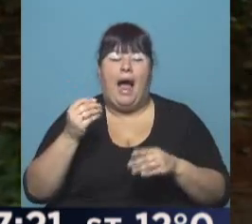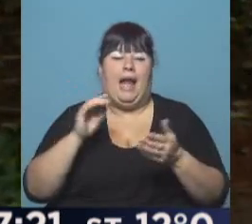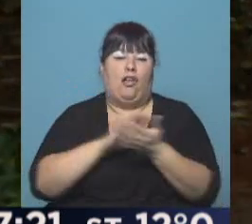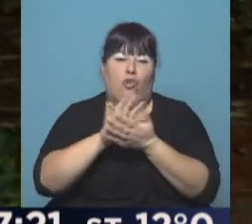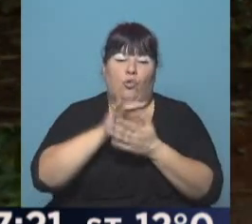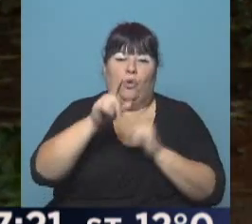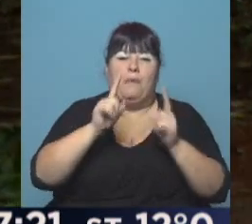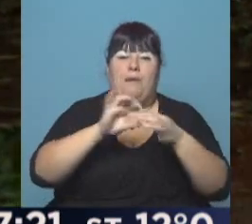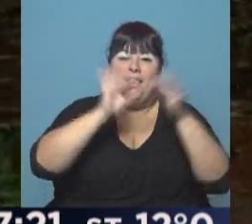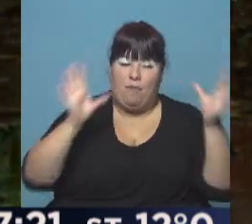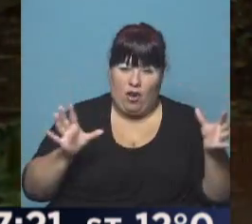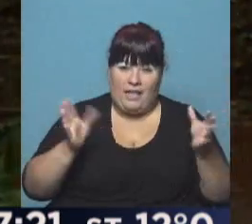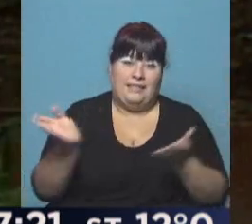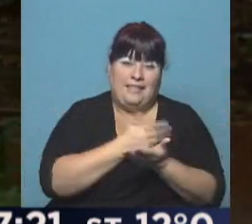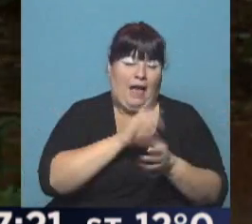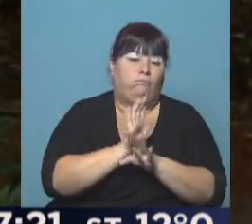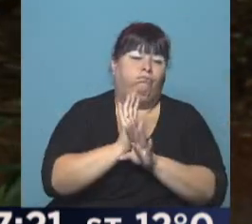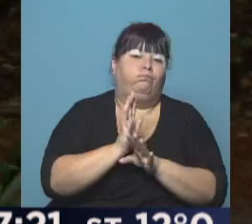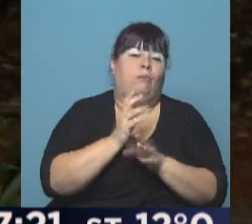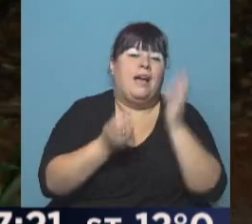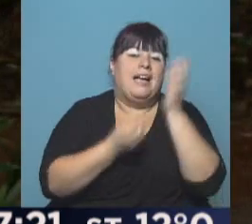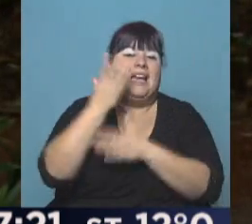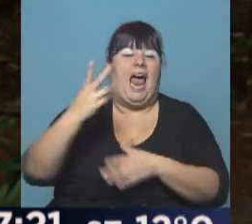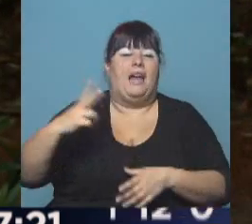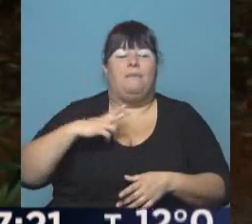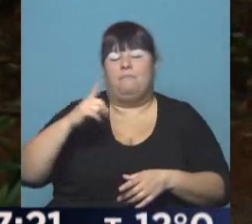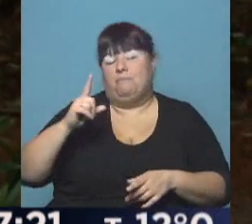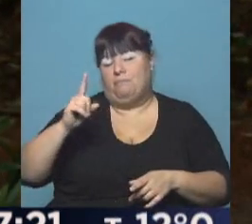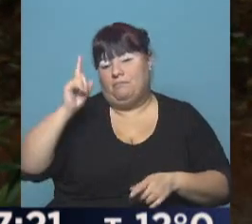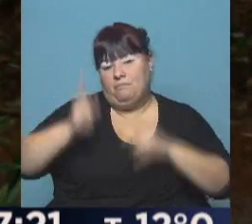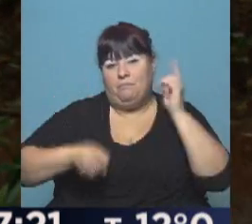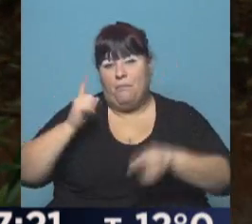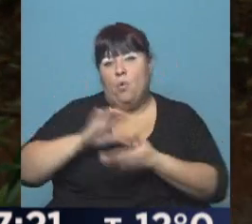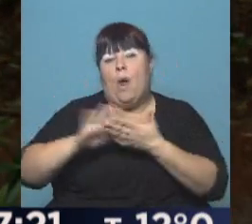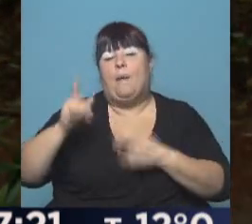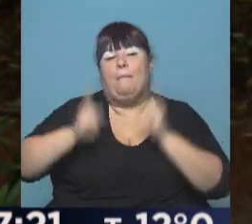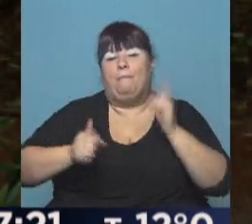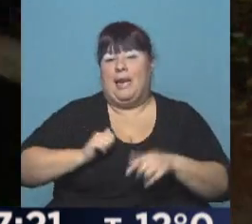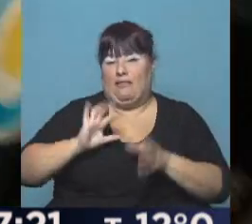la propia democracia y crear una neodictadura, que es lo que se está haciendo en Venezuela.